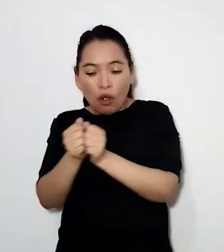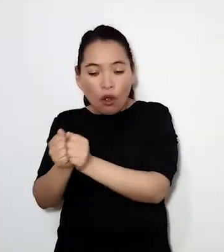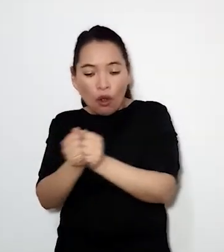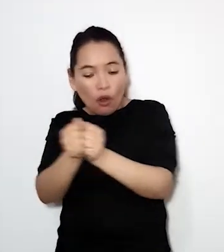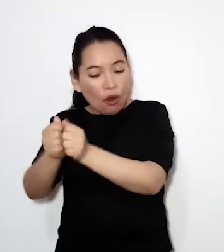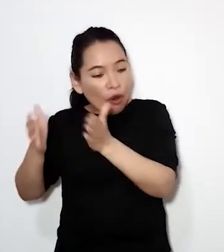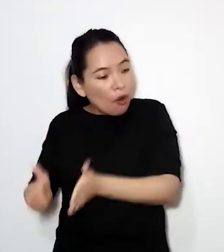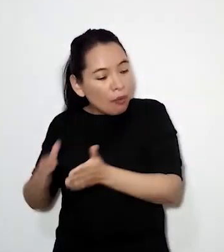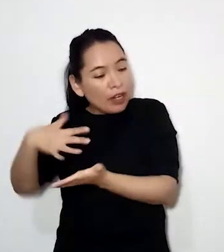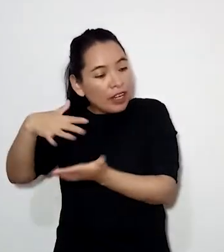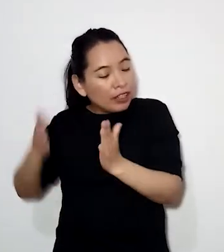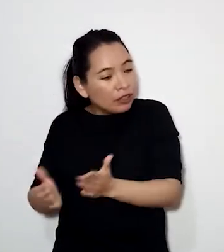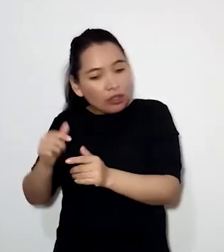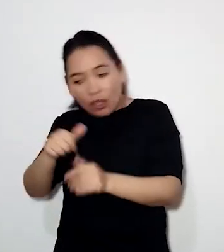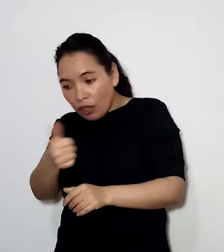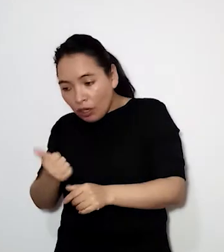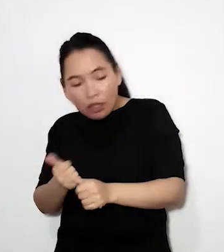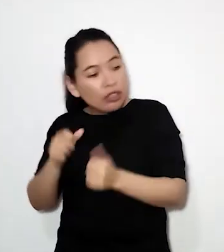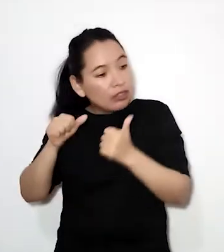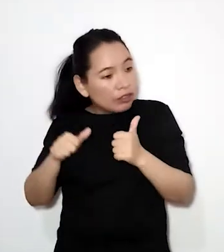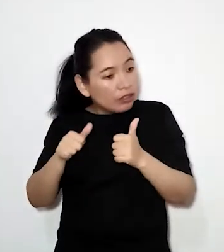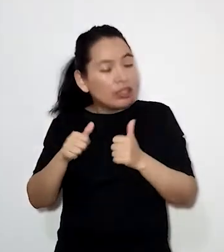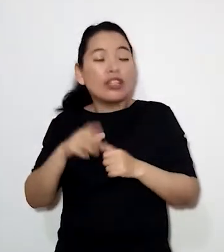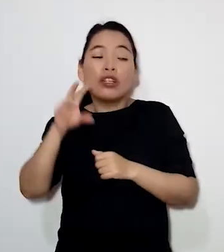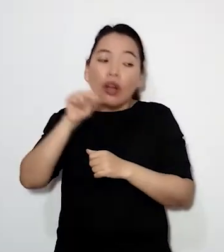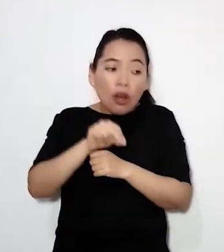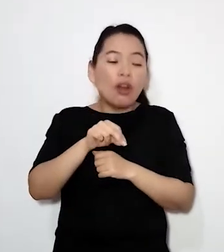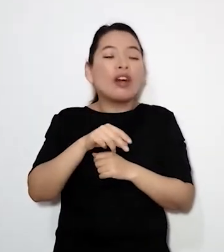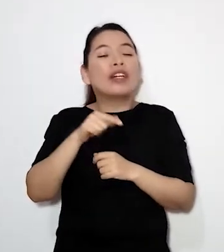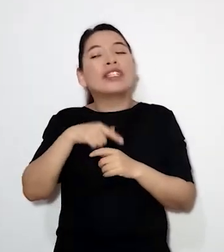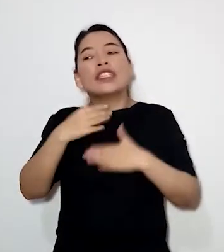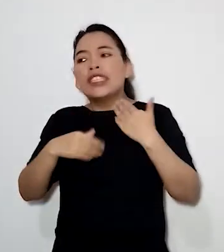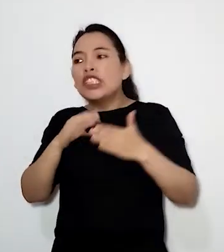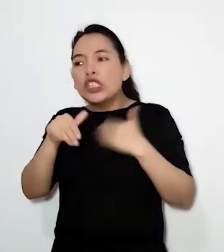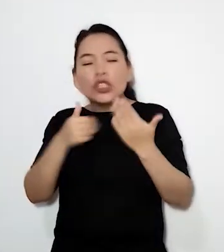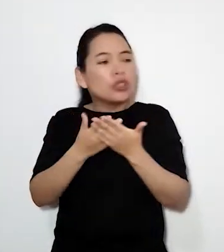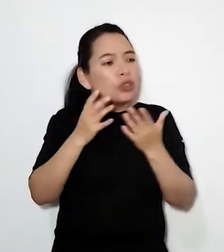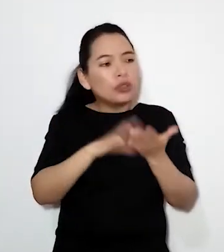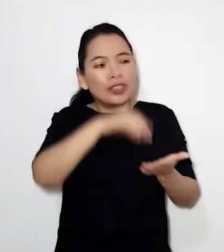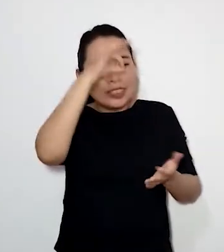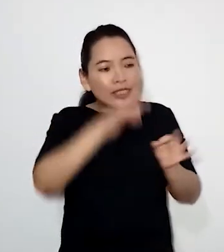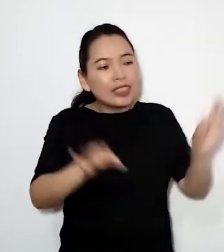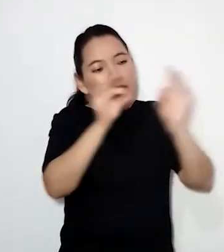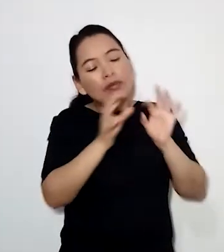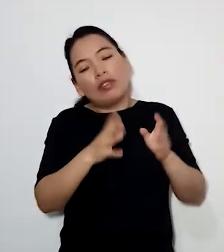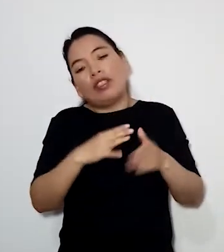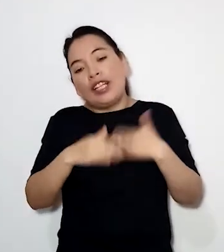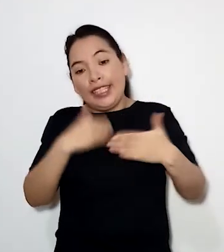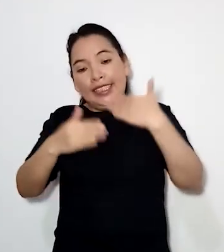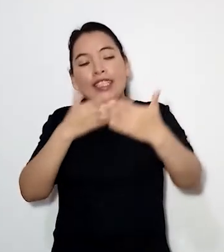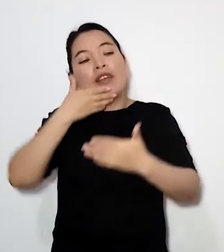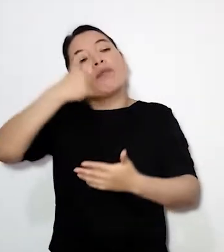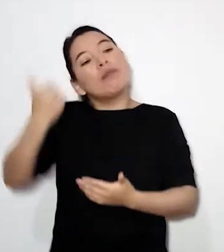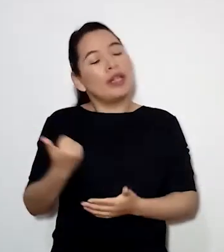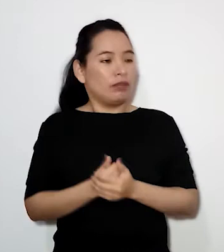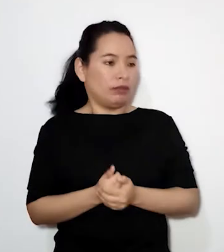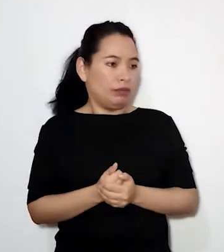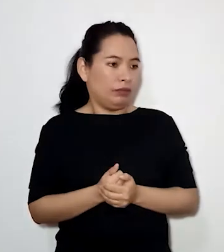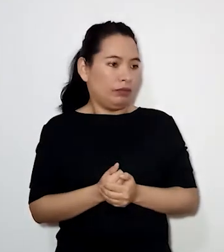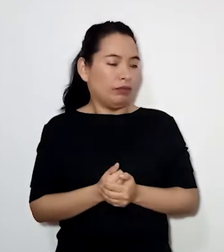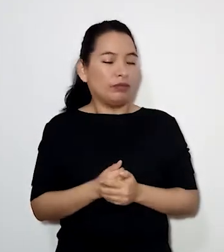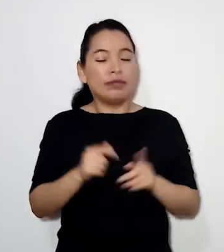mucho los procesos de enseñanza y aprendizaje. Otro desafío que también surge de la consulta es la producción de